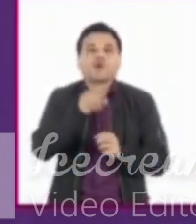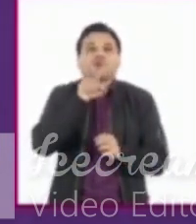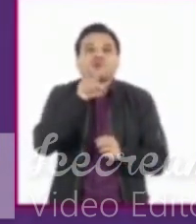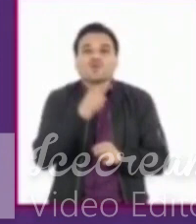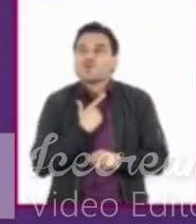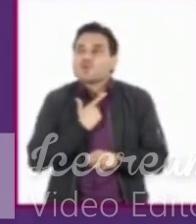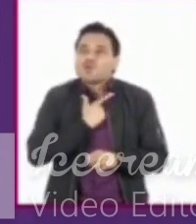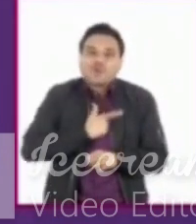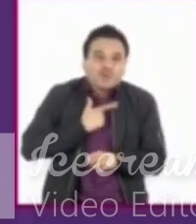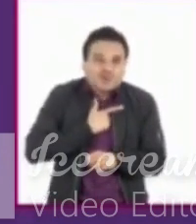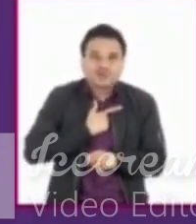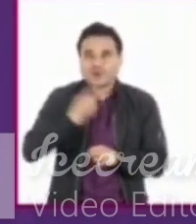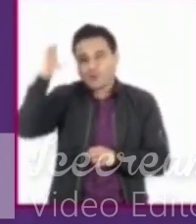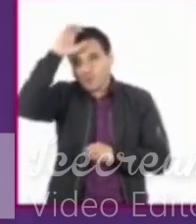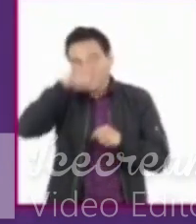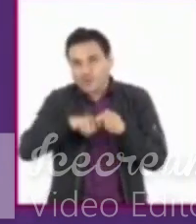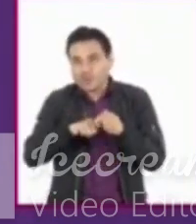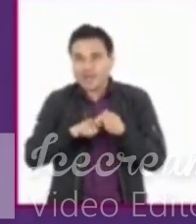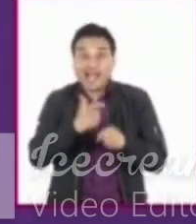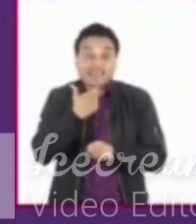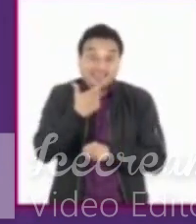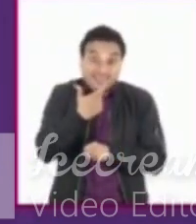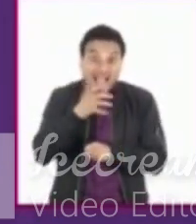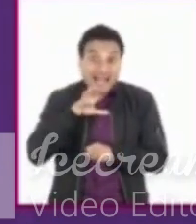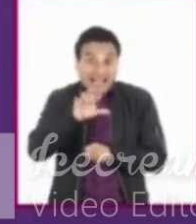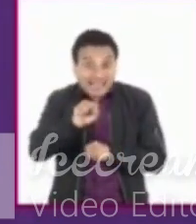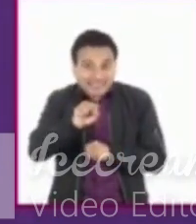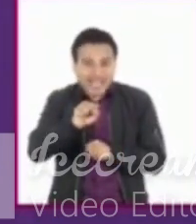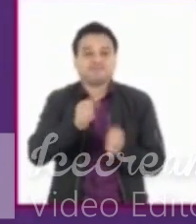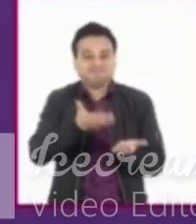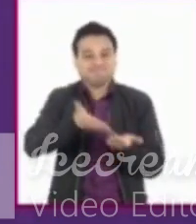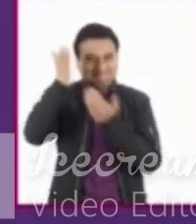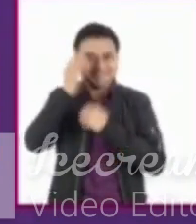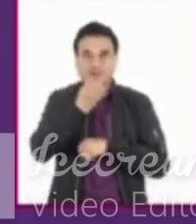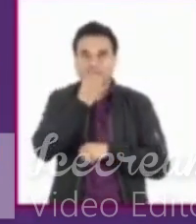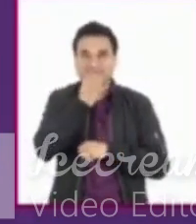la cultura y los recursos económicos de quien la consume.